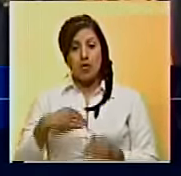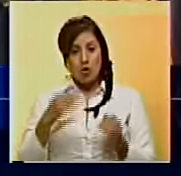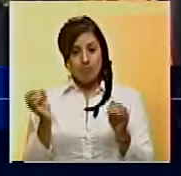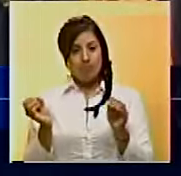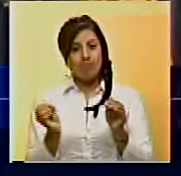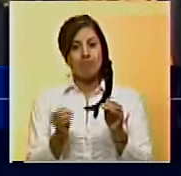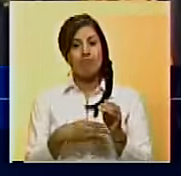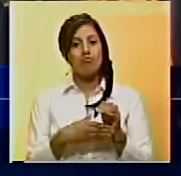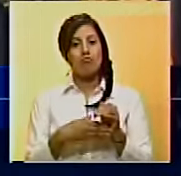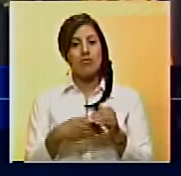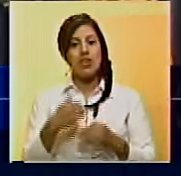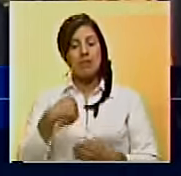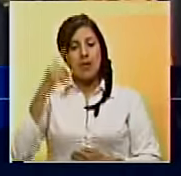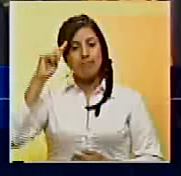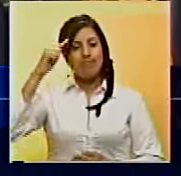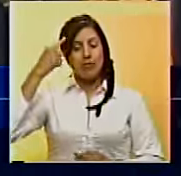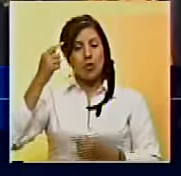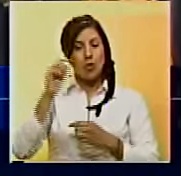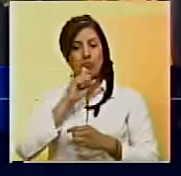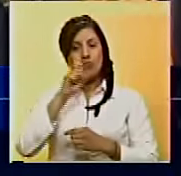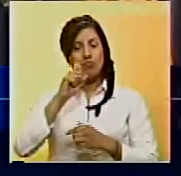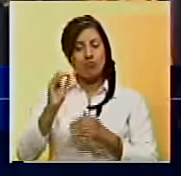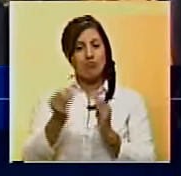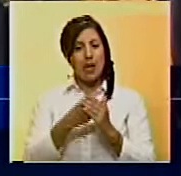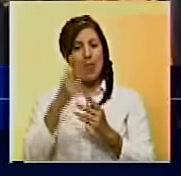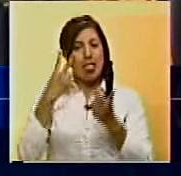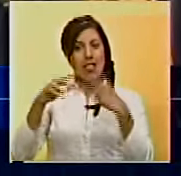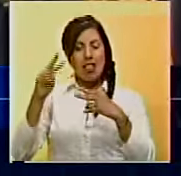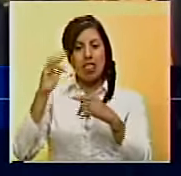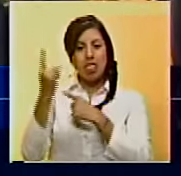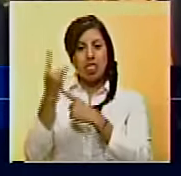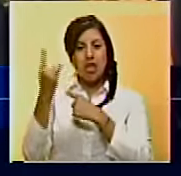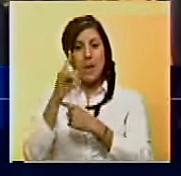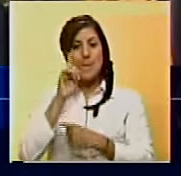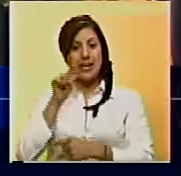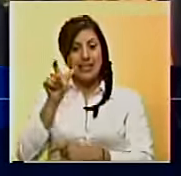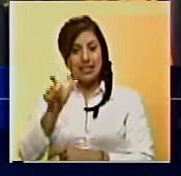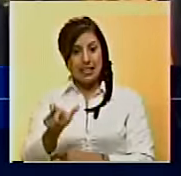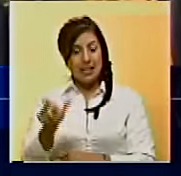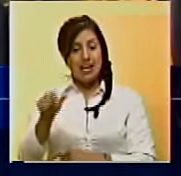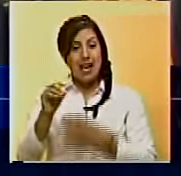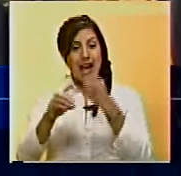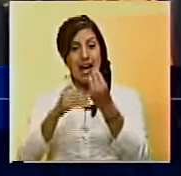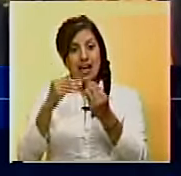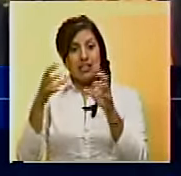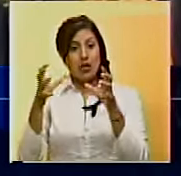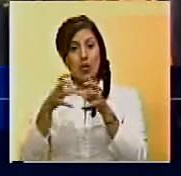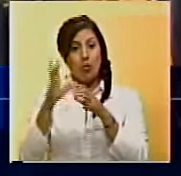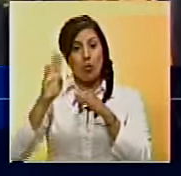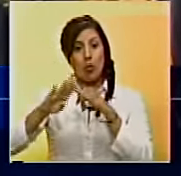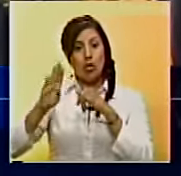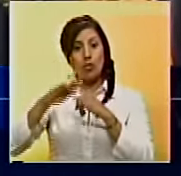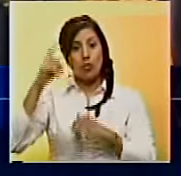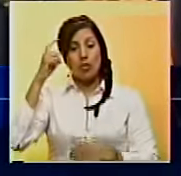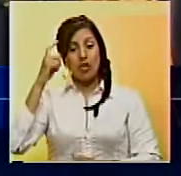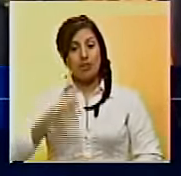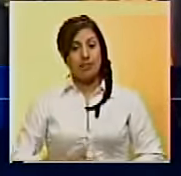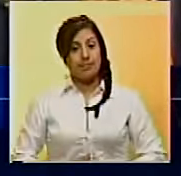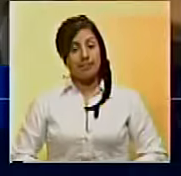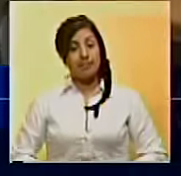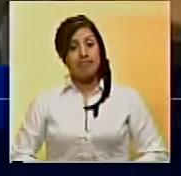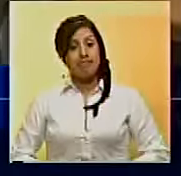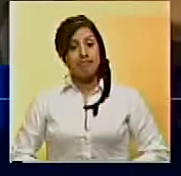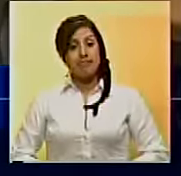guardaré para mis memorias las mentiras que ustedes trataron de hacer llegar en los últimos días. De